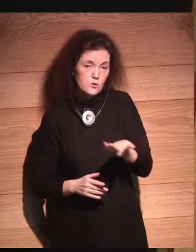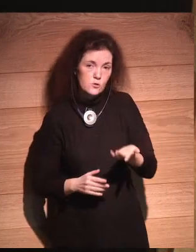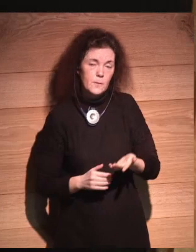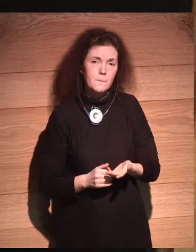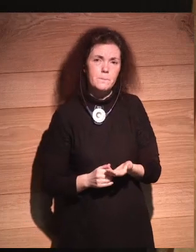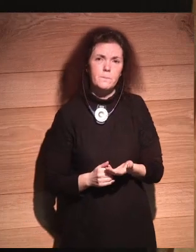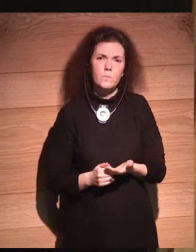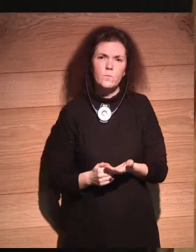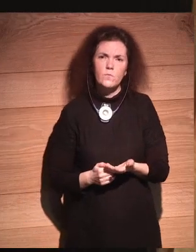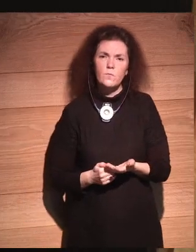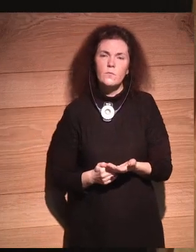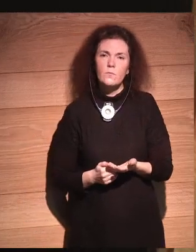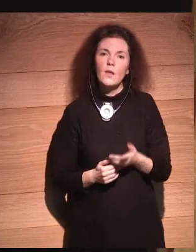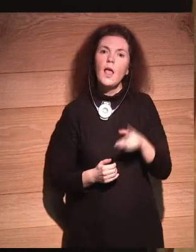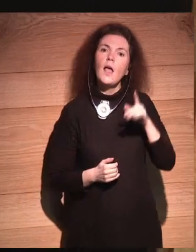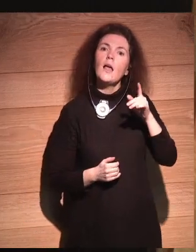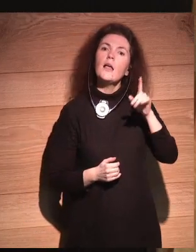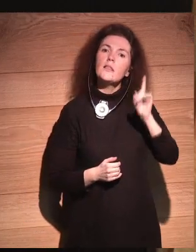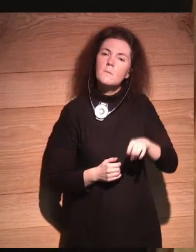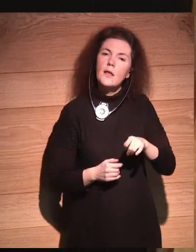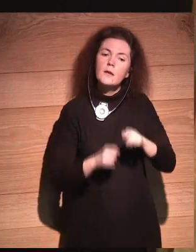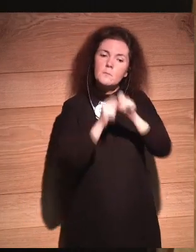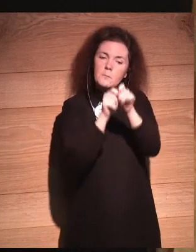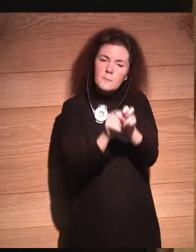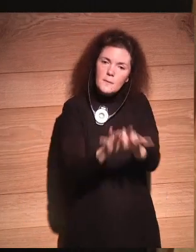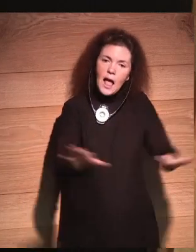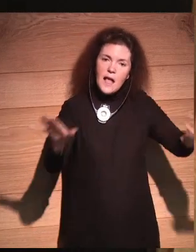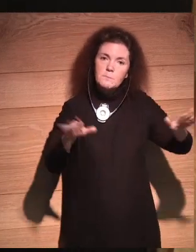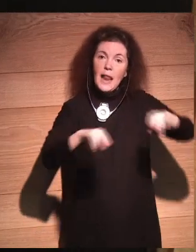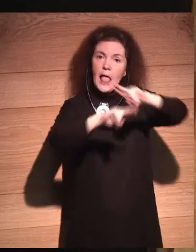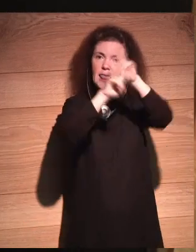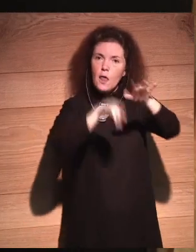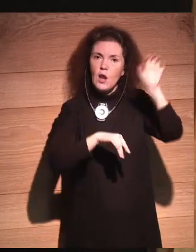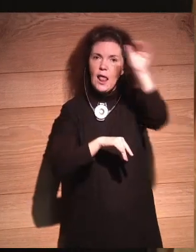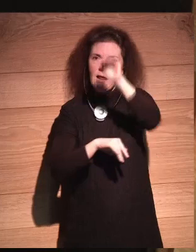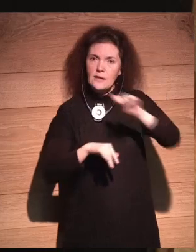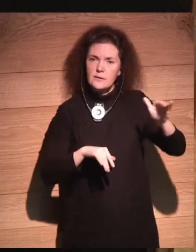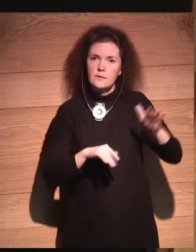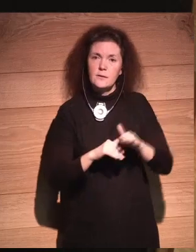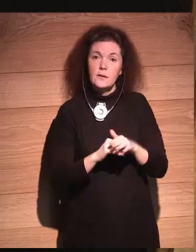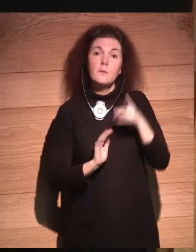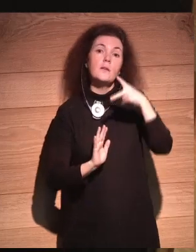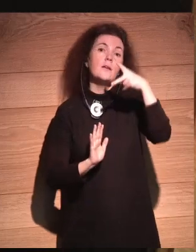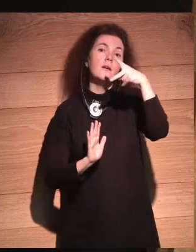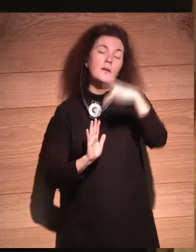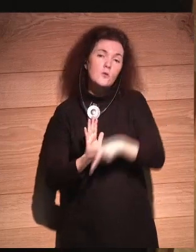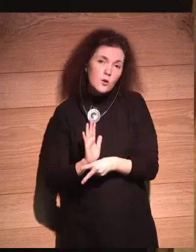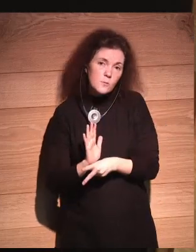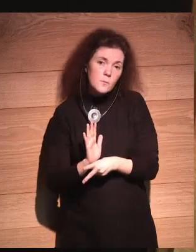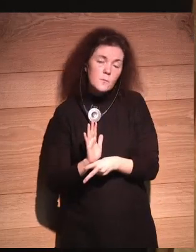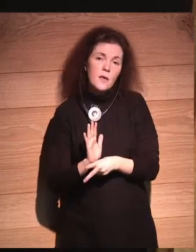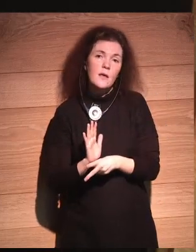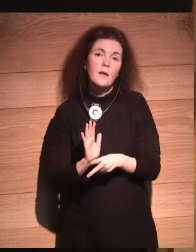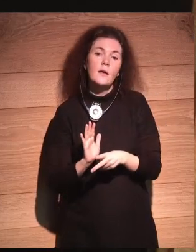mencionado, y además extenderlo a nivel internacional. Y la norma que, en